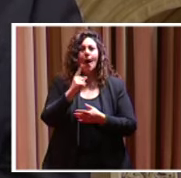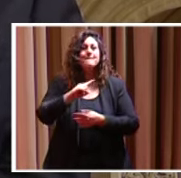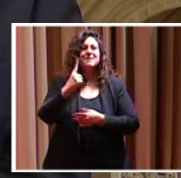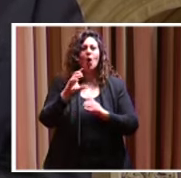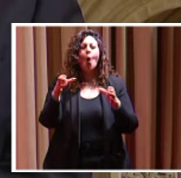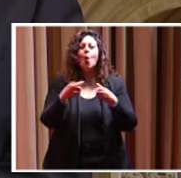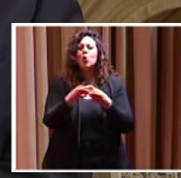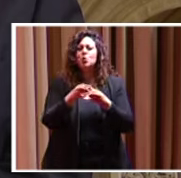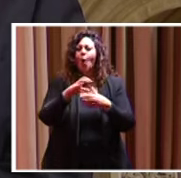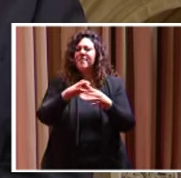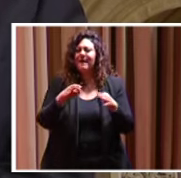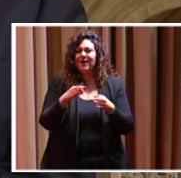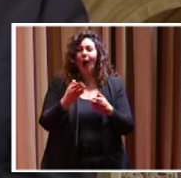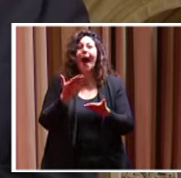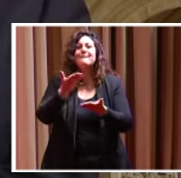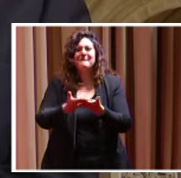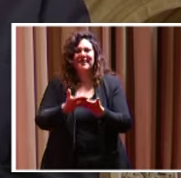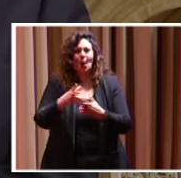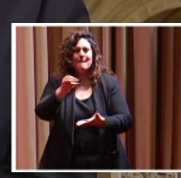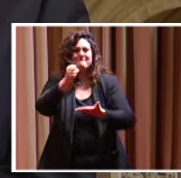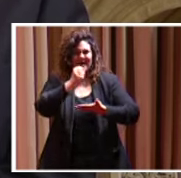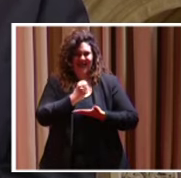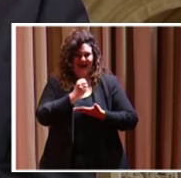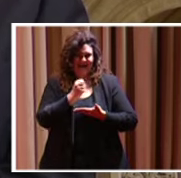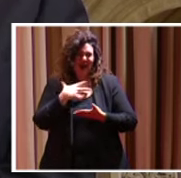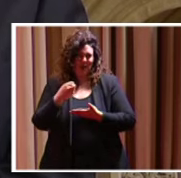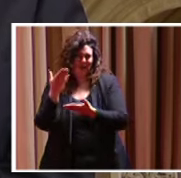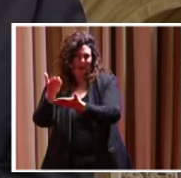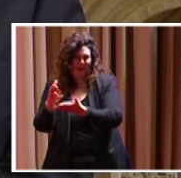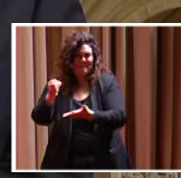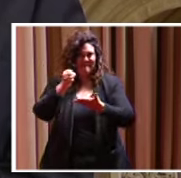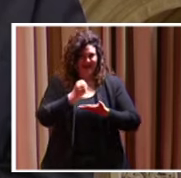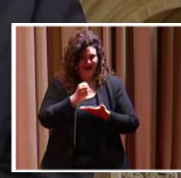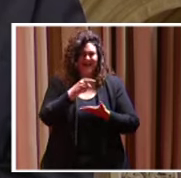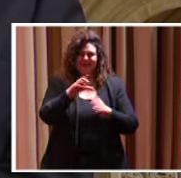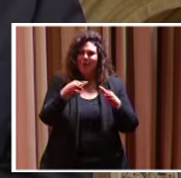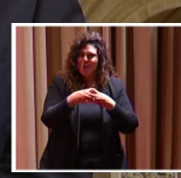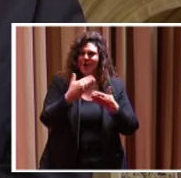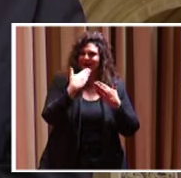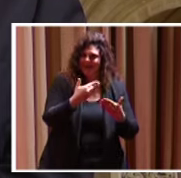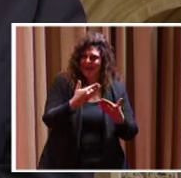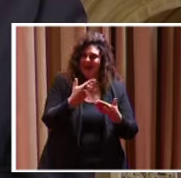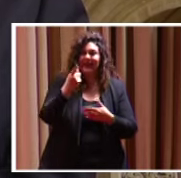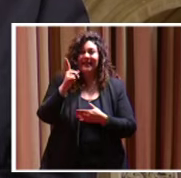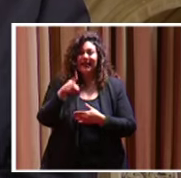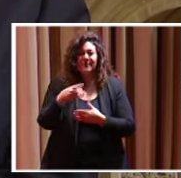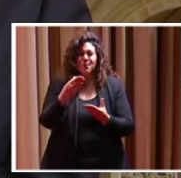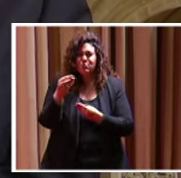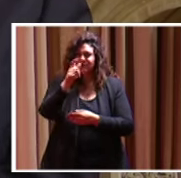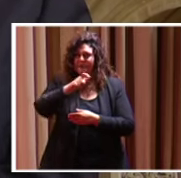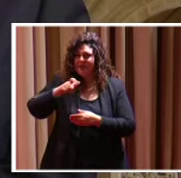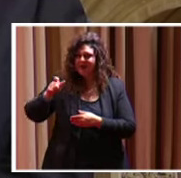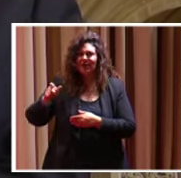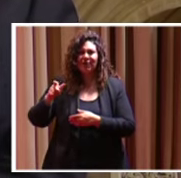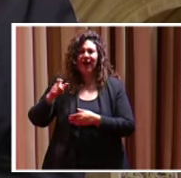de amigos solicitándola al Ayuntamiento de Granada. Agradezco también a los centenares de personas